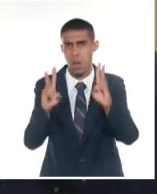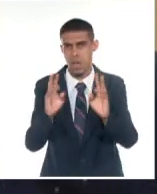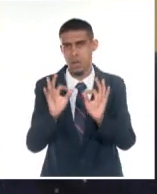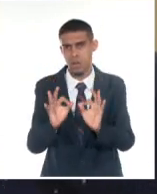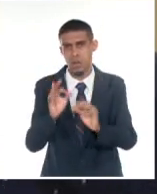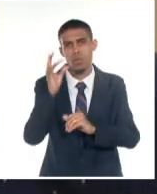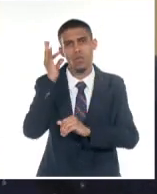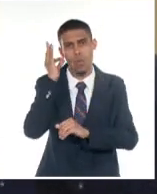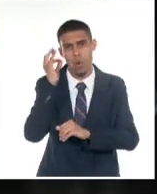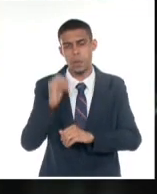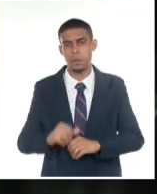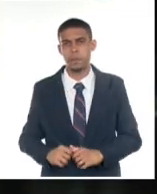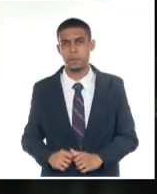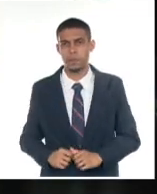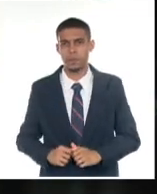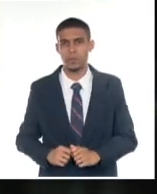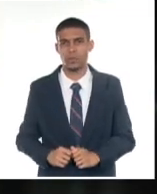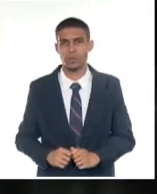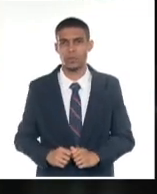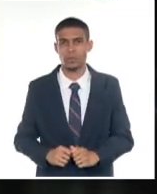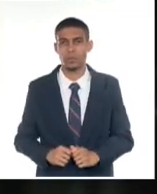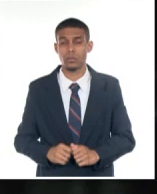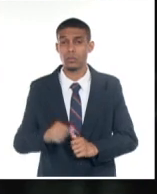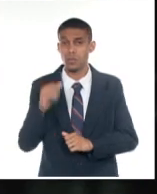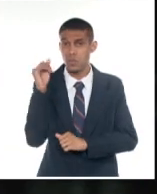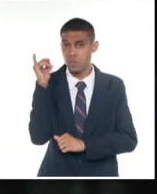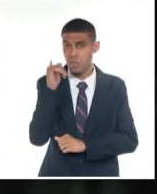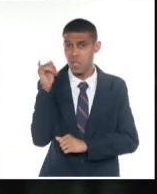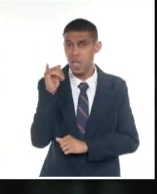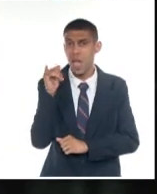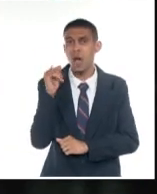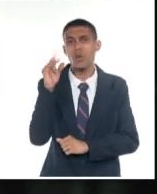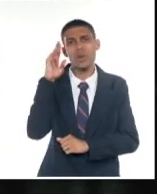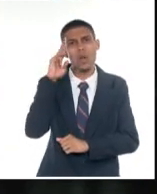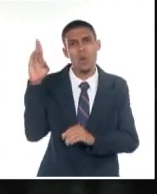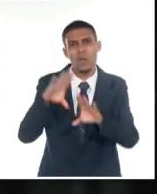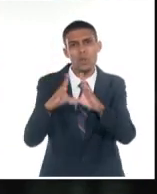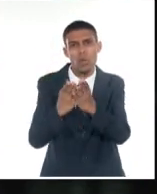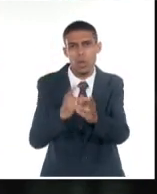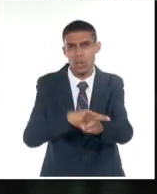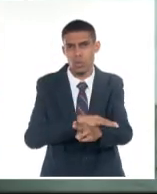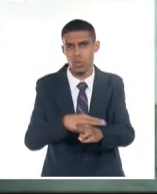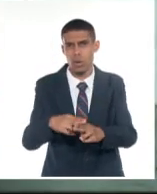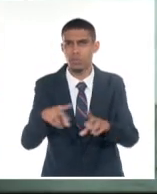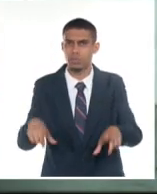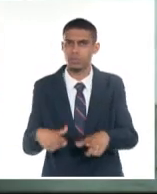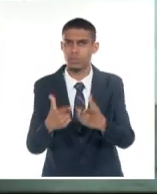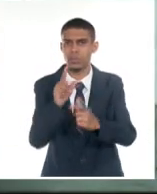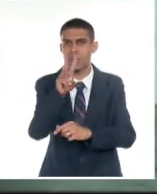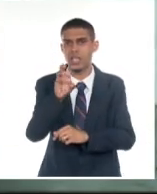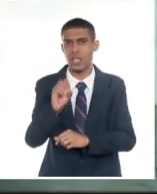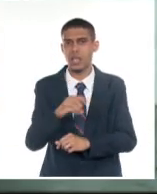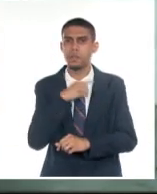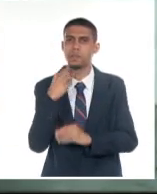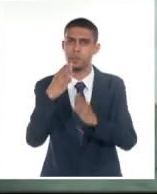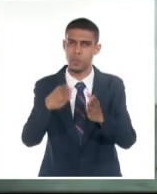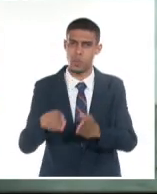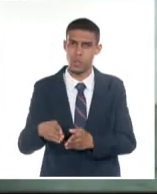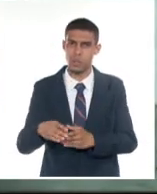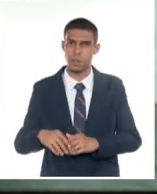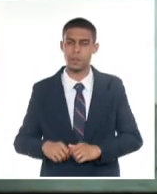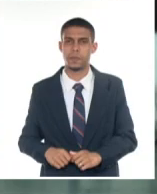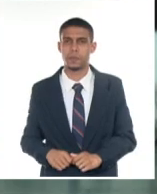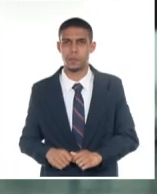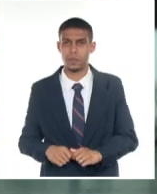obra de Mariana. Este documental abraza la memoria de Mariana de Gonish en el aniversario 30 de su fallecimiento. Su